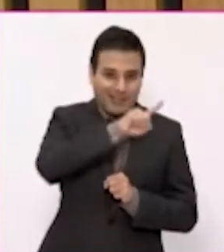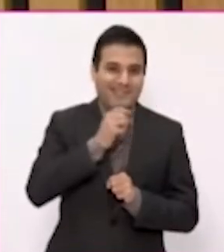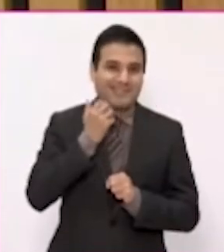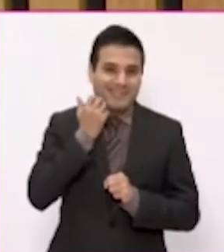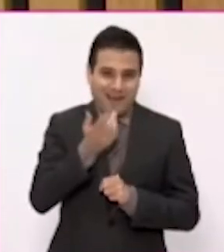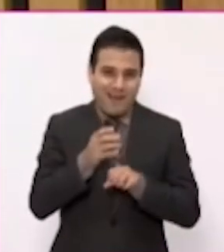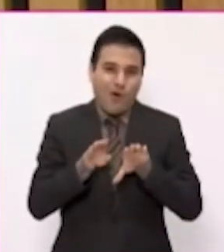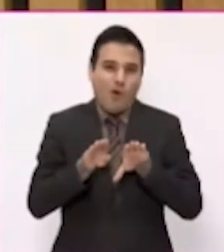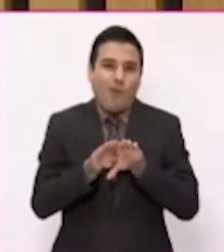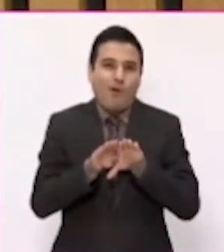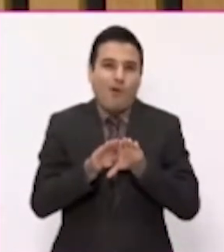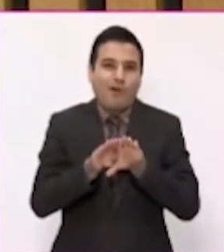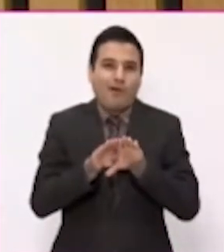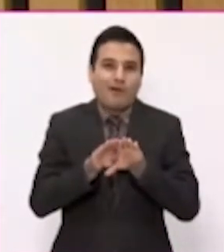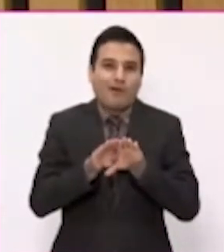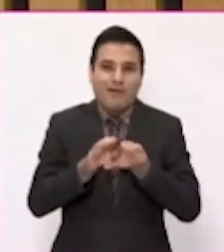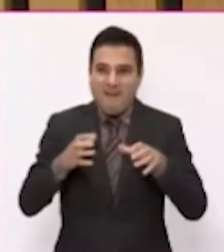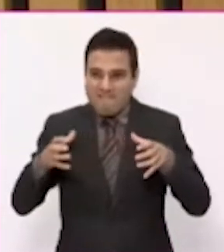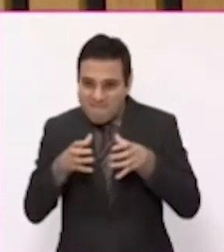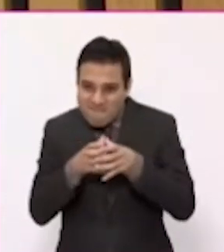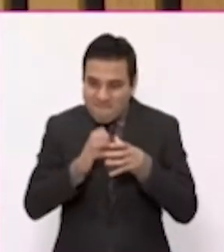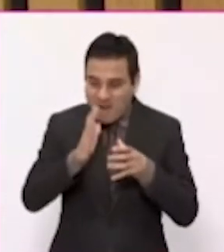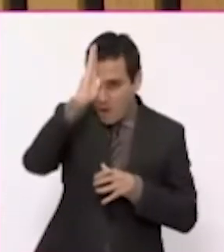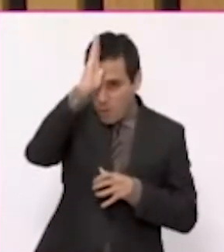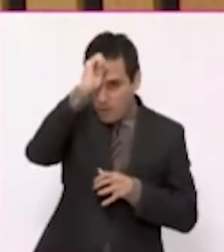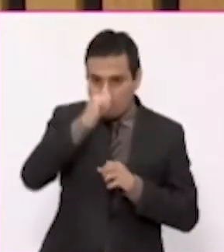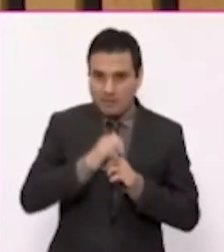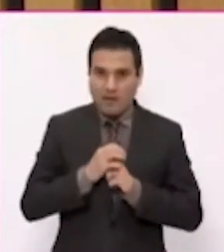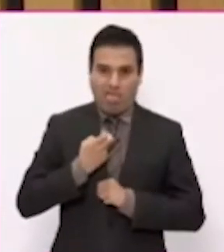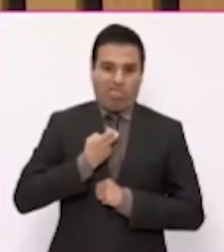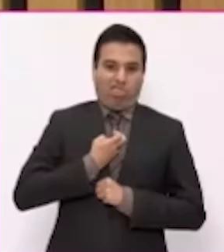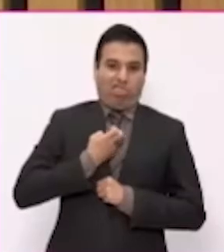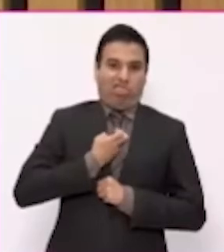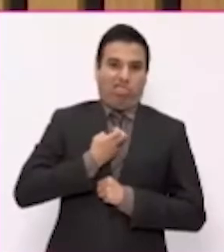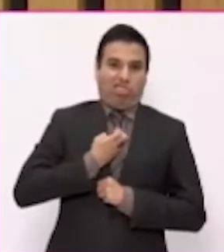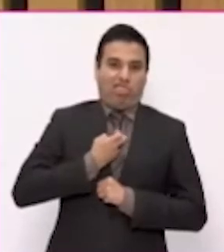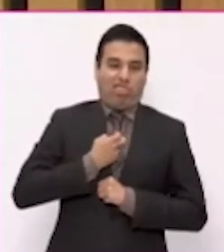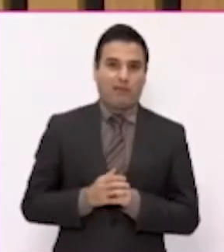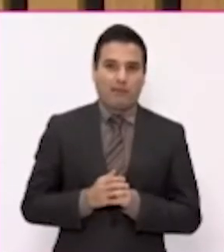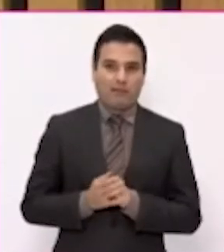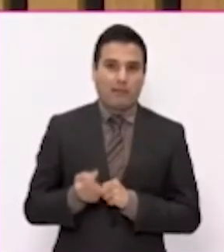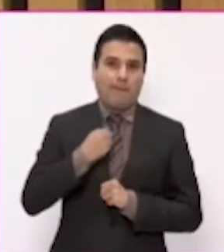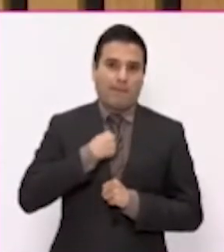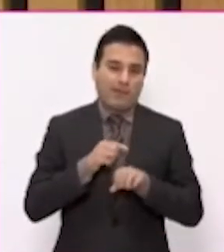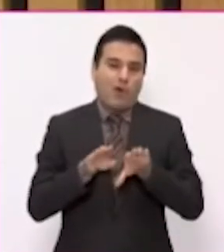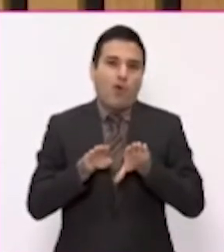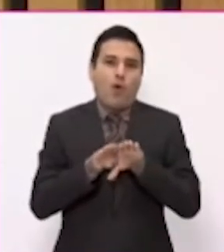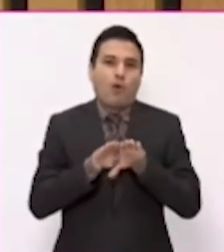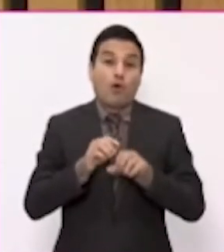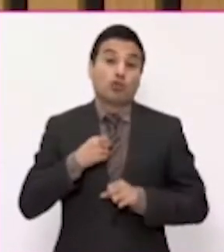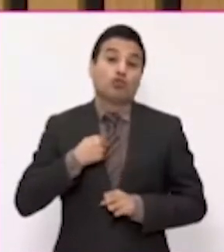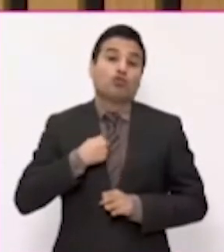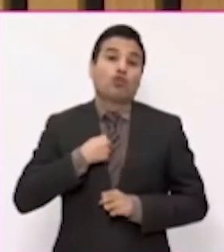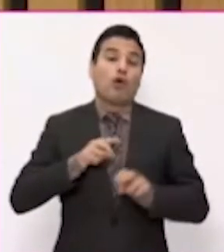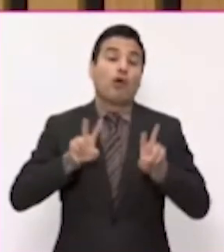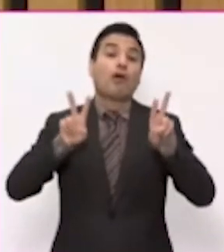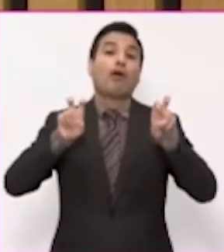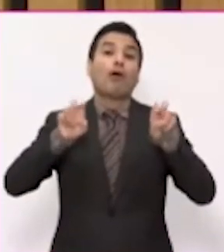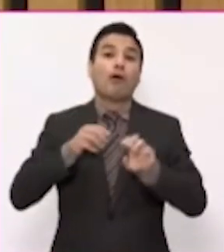faccioso para infamarme públicamente y para colgarme el sanbenito de violencia de